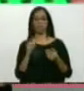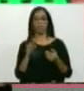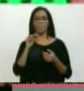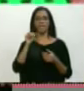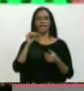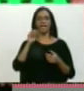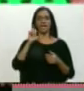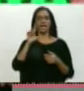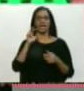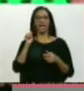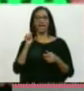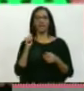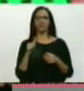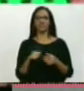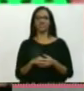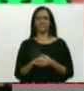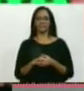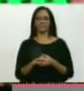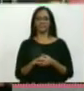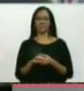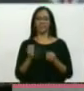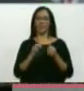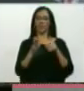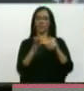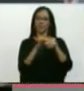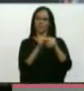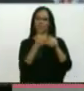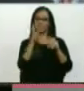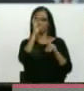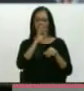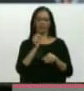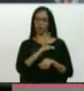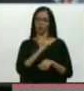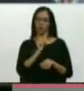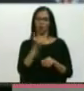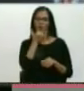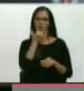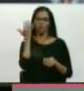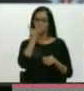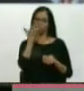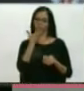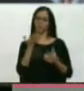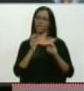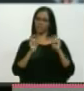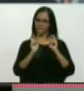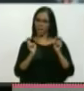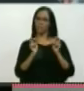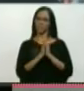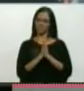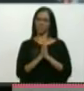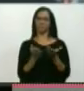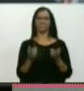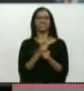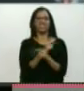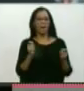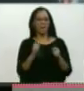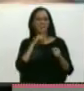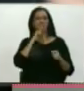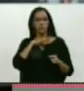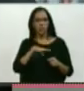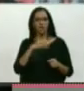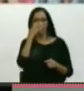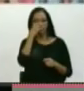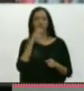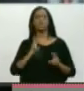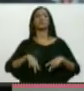Rosa Melano, sino el Merlano Gay, ya que no sabemos en qué terminará esta cruenta historia que pone en